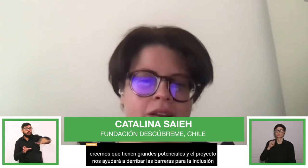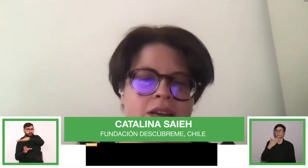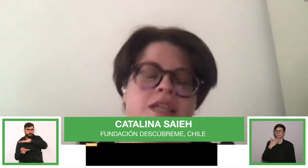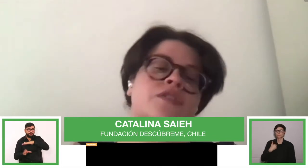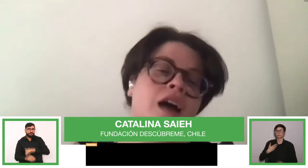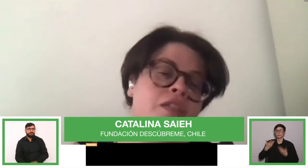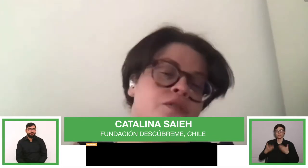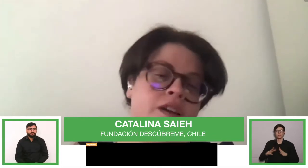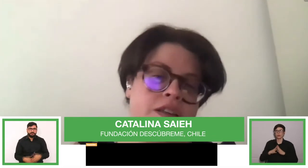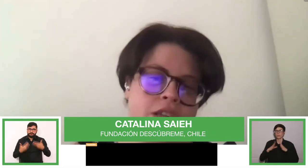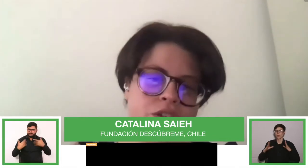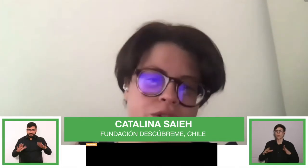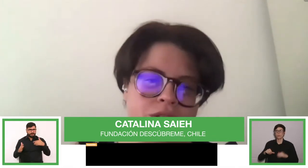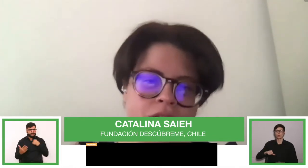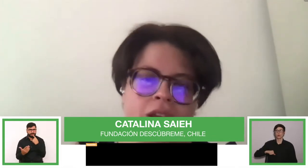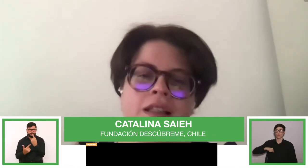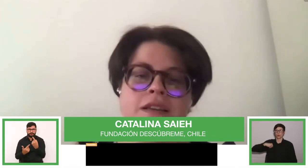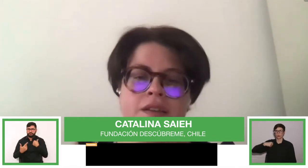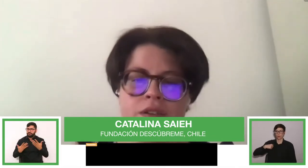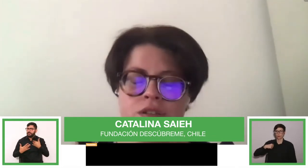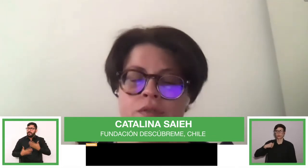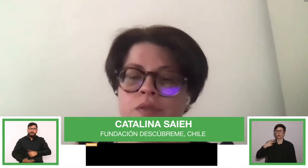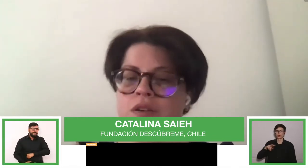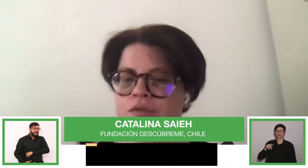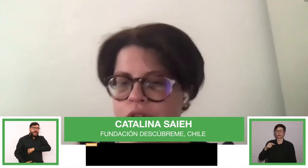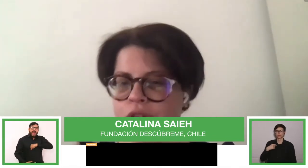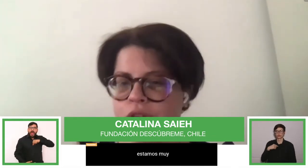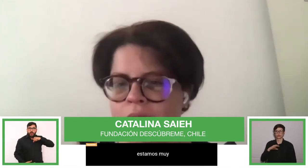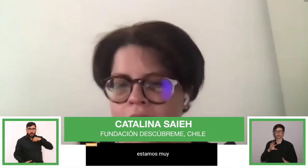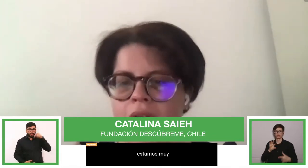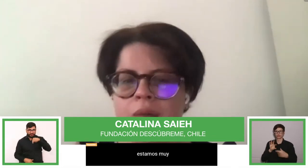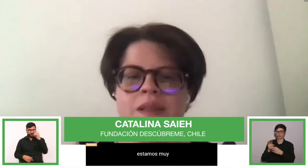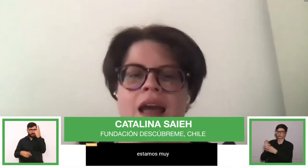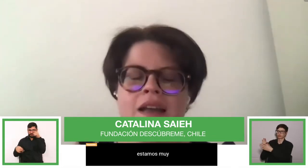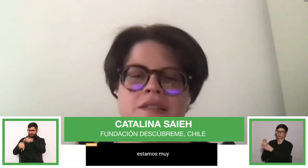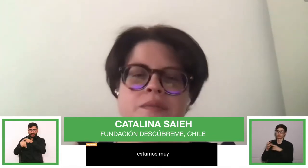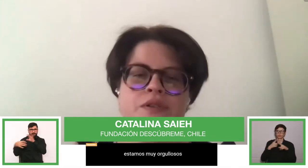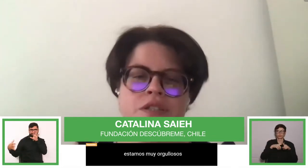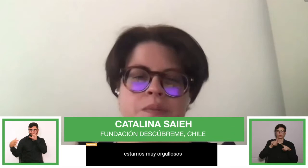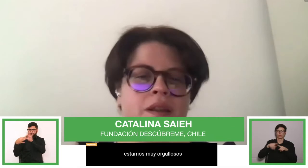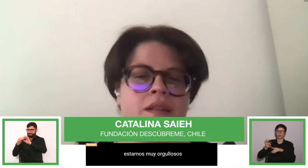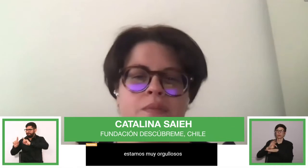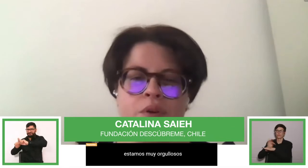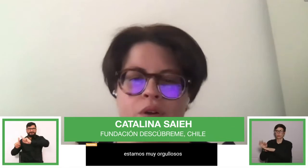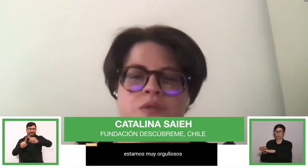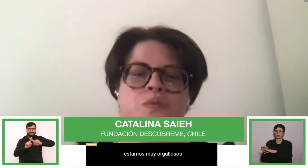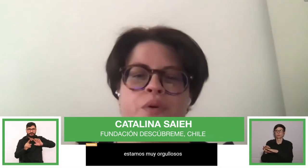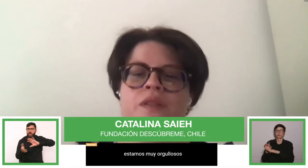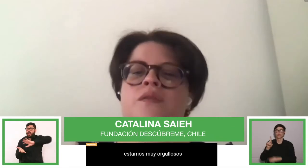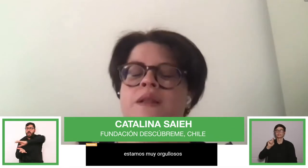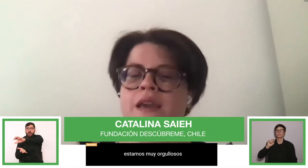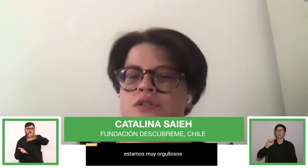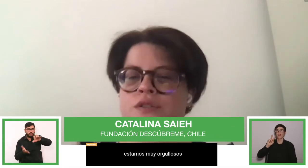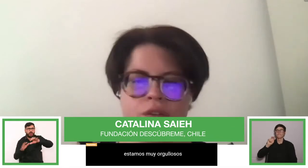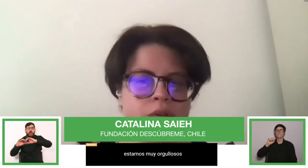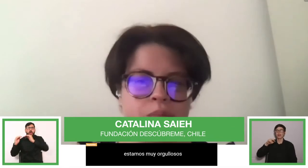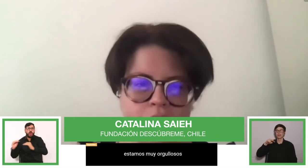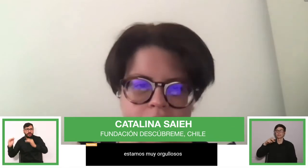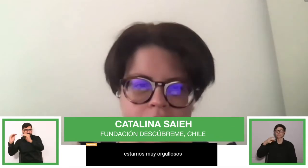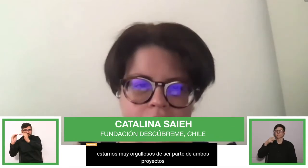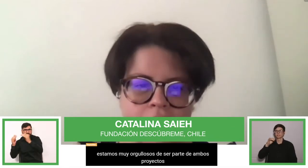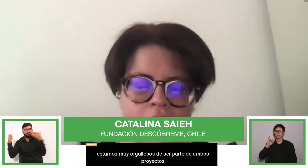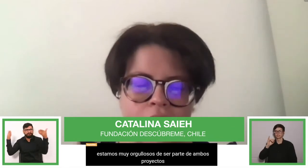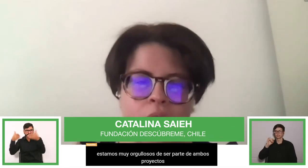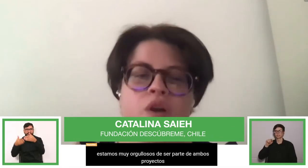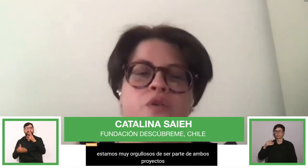muy orgullosos de ser asociados de ambos proyectos. Y otras organizaciones como la Fundación Savanchi también han participado en el